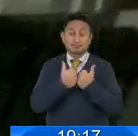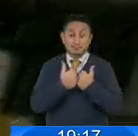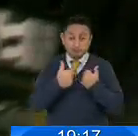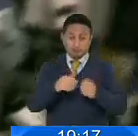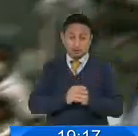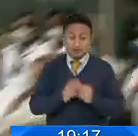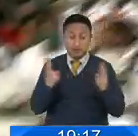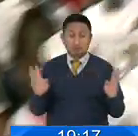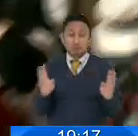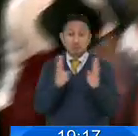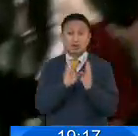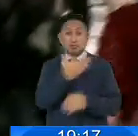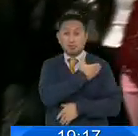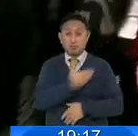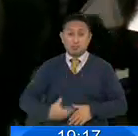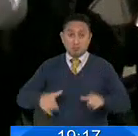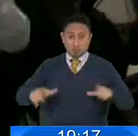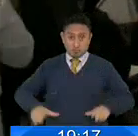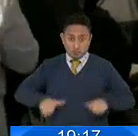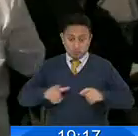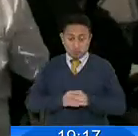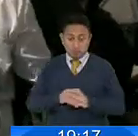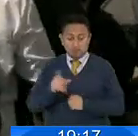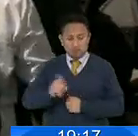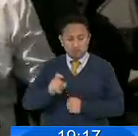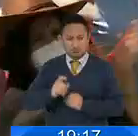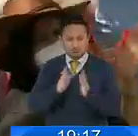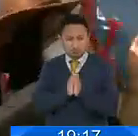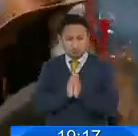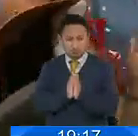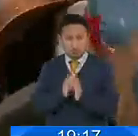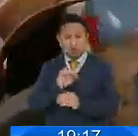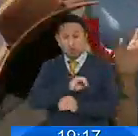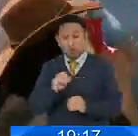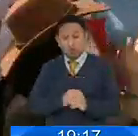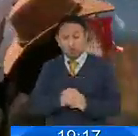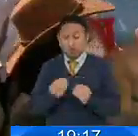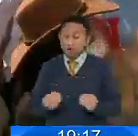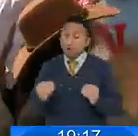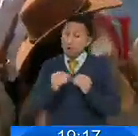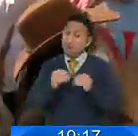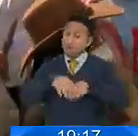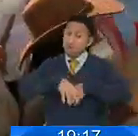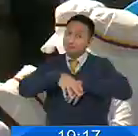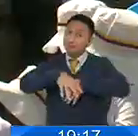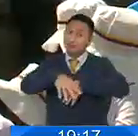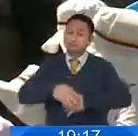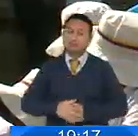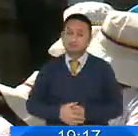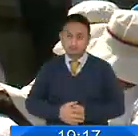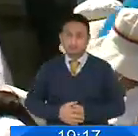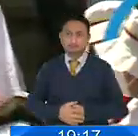con el presidente Moreno para insistir en su pedido. De lo contrario, anunciaron más movilizaciones. Informó Carolina Basante.